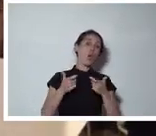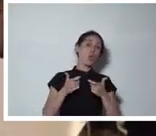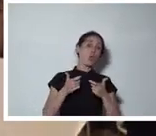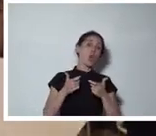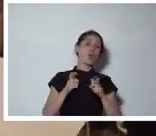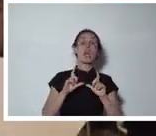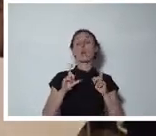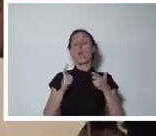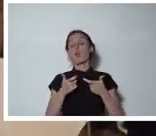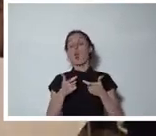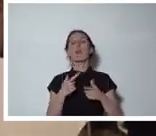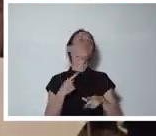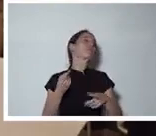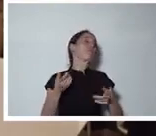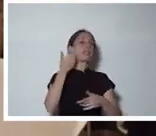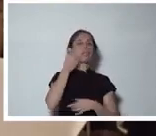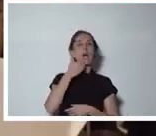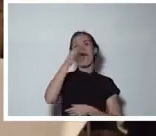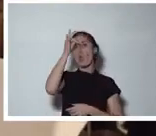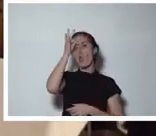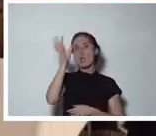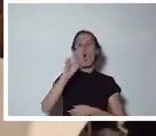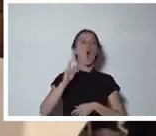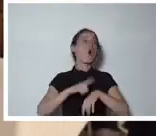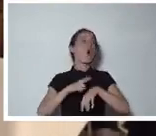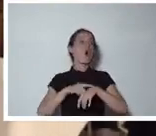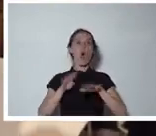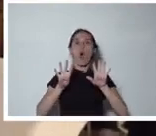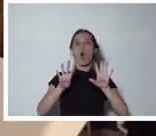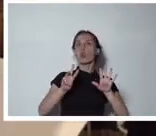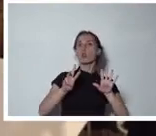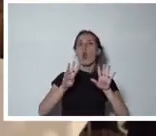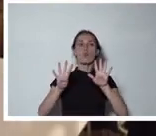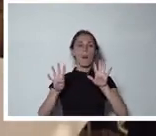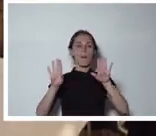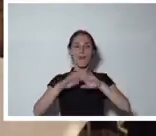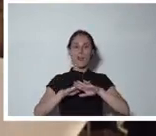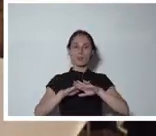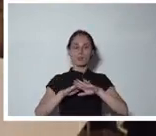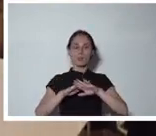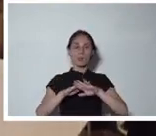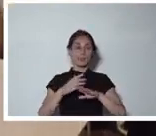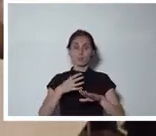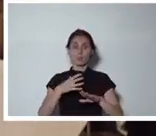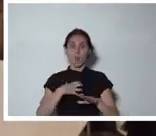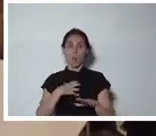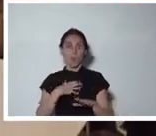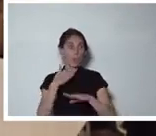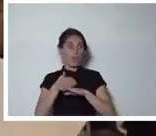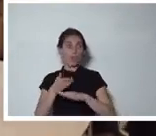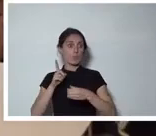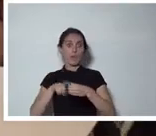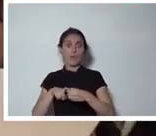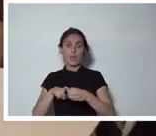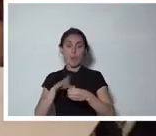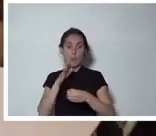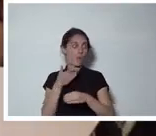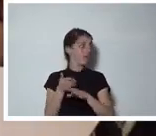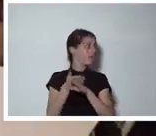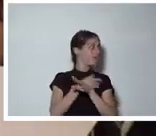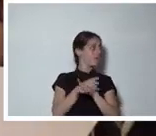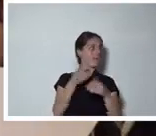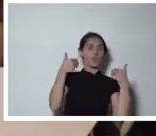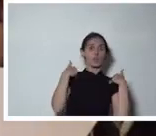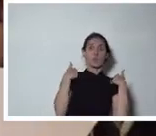sábados los domingos Entonces cuando nos preguntamos por esas fotos del Poder y las fotos del poder siempre siguen